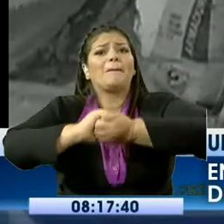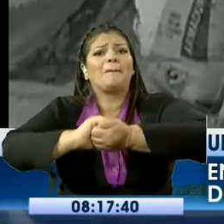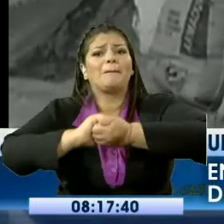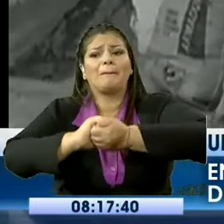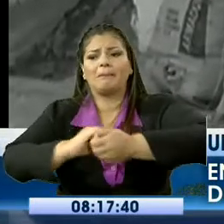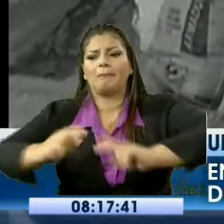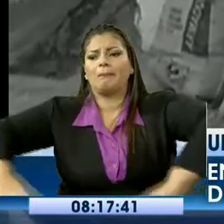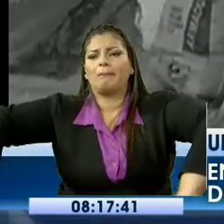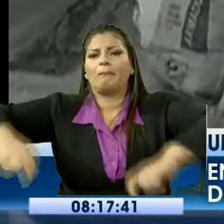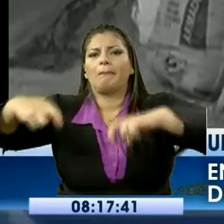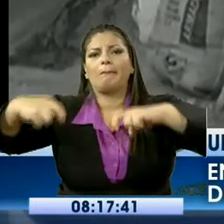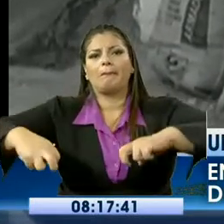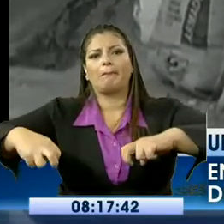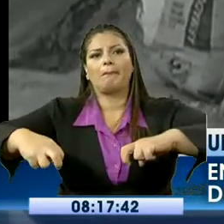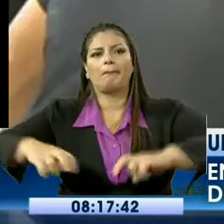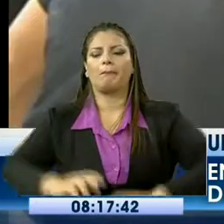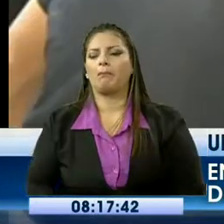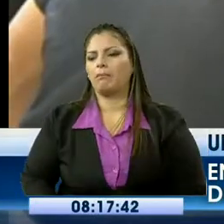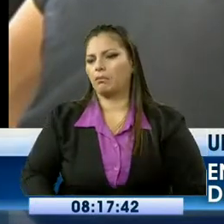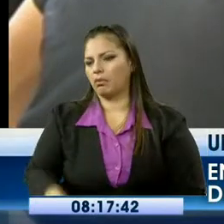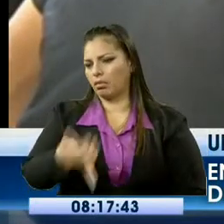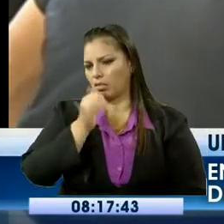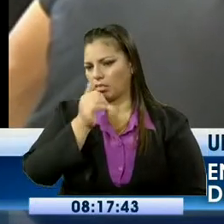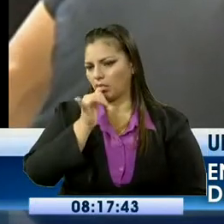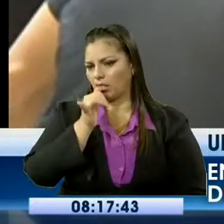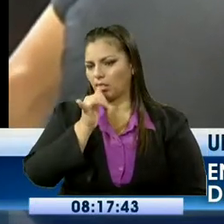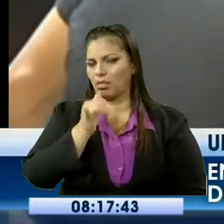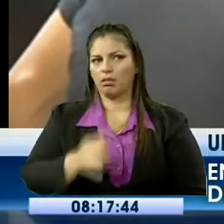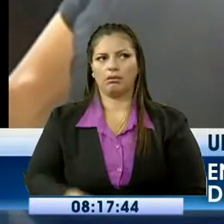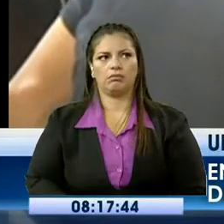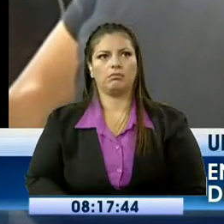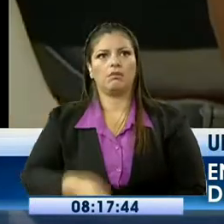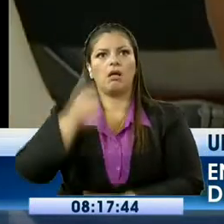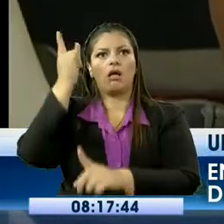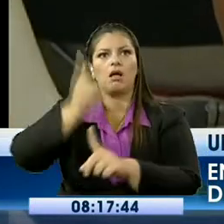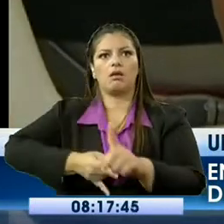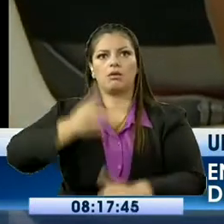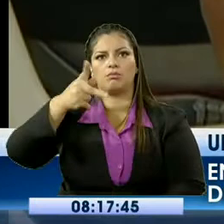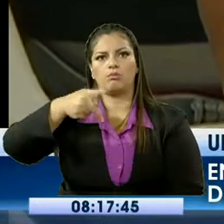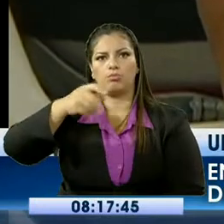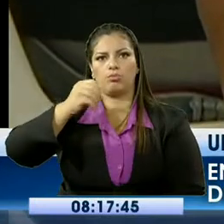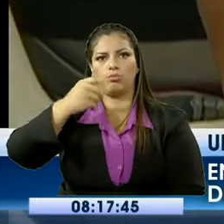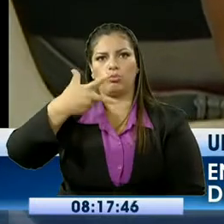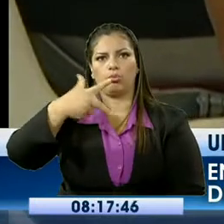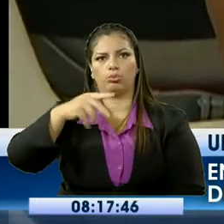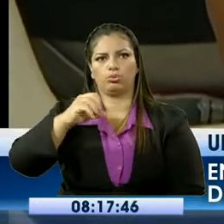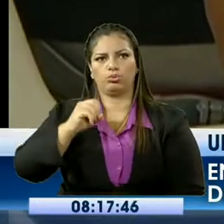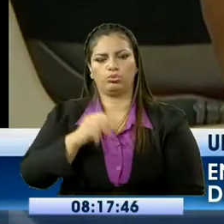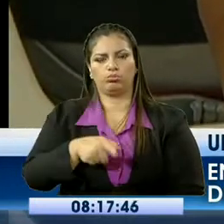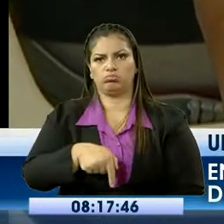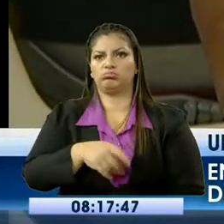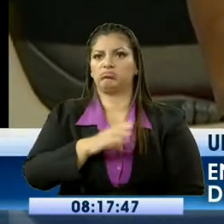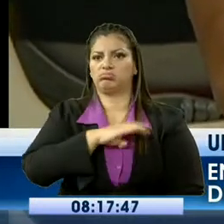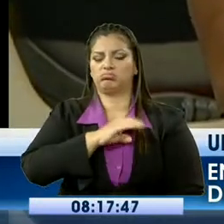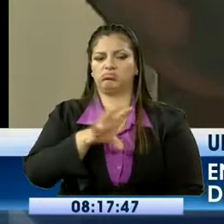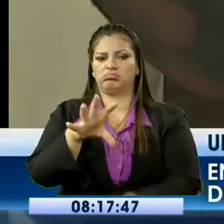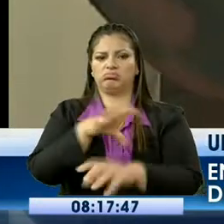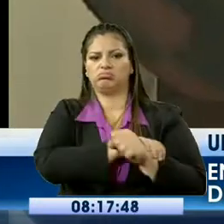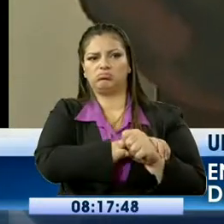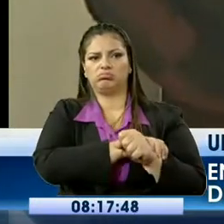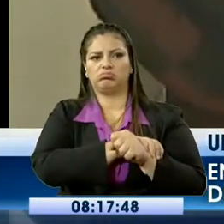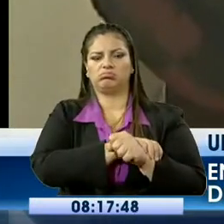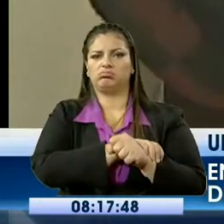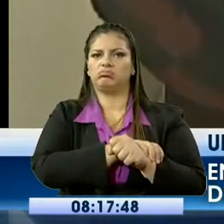y por unos cuantos dólares. Alias Pocho fue detenido, según la denuncia, le había propinado